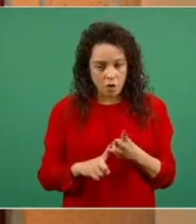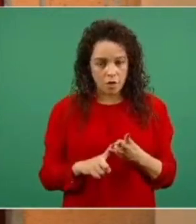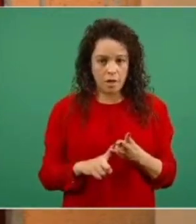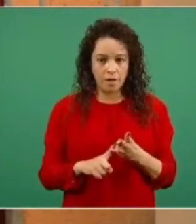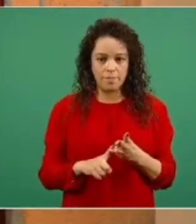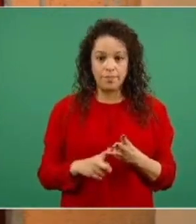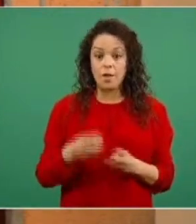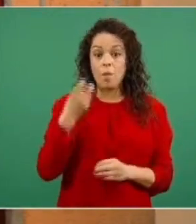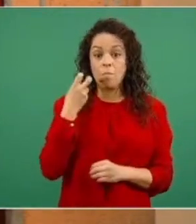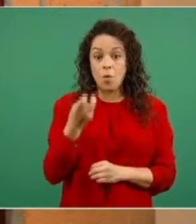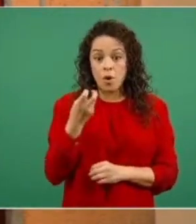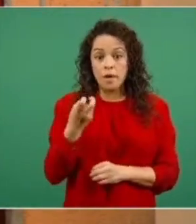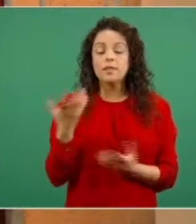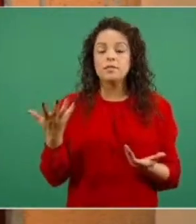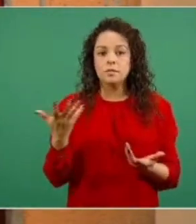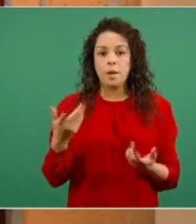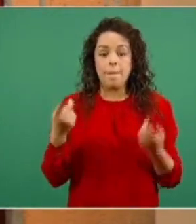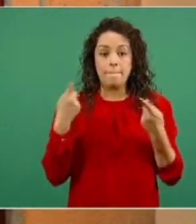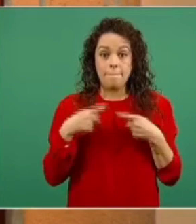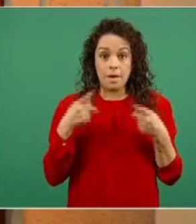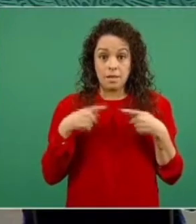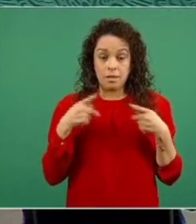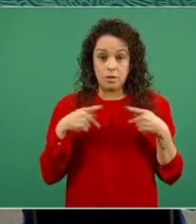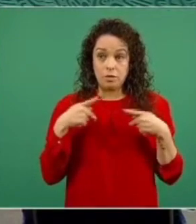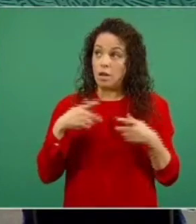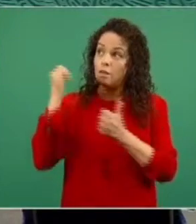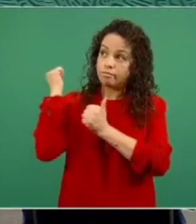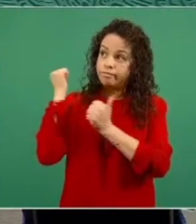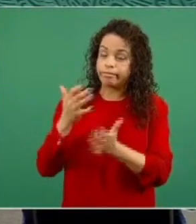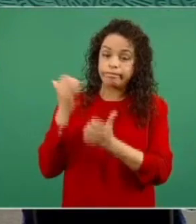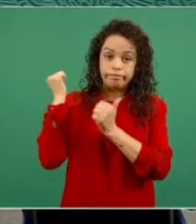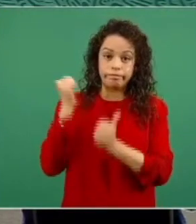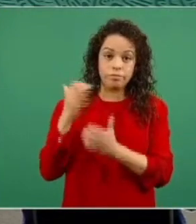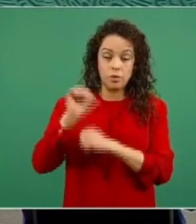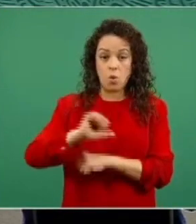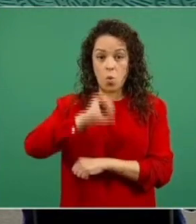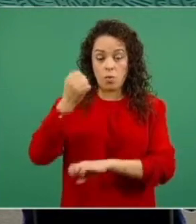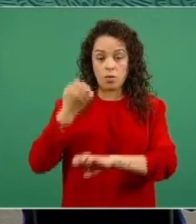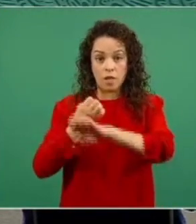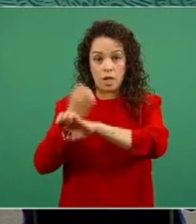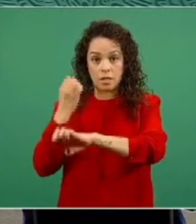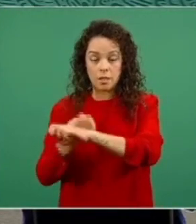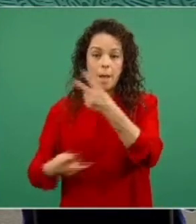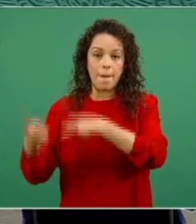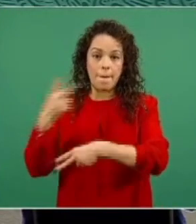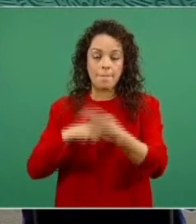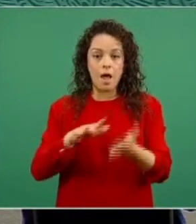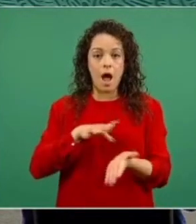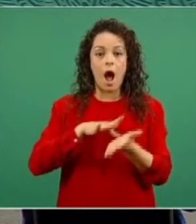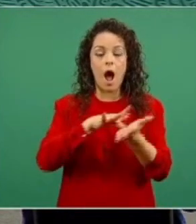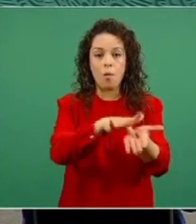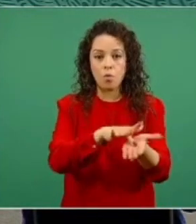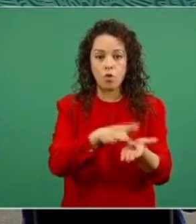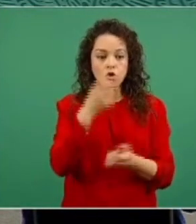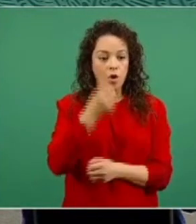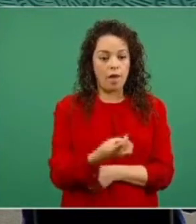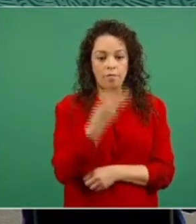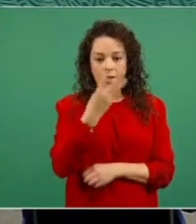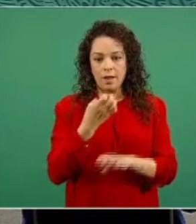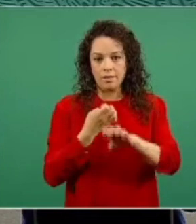hemos movilizado personal que ha venido a ayudar a estos 3 estados en particular. Pero hoy